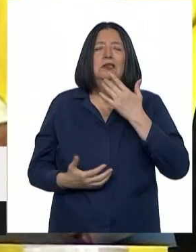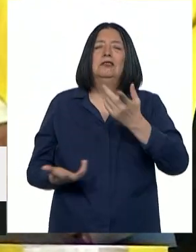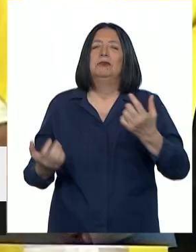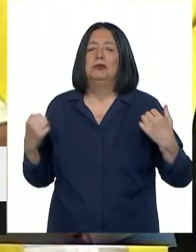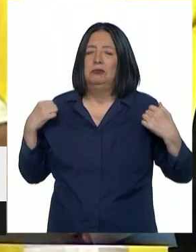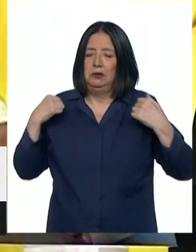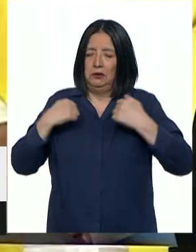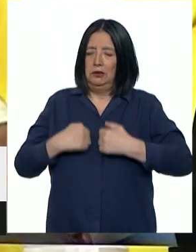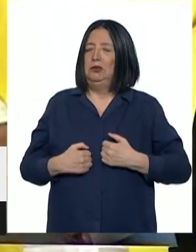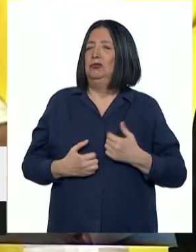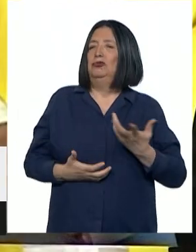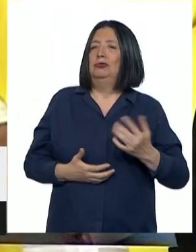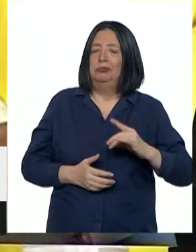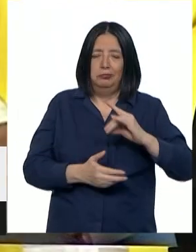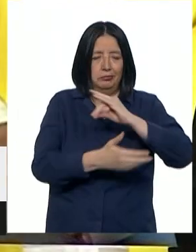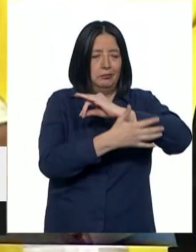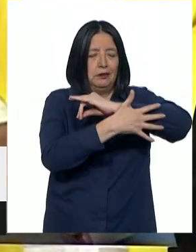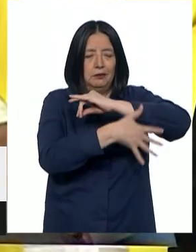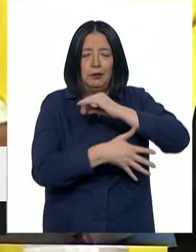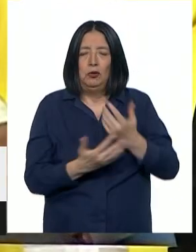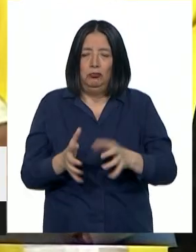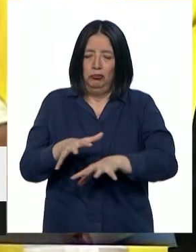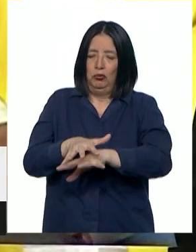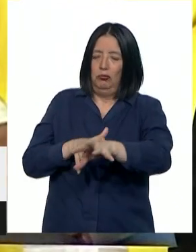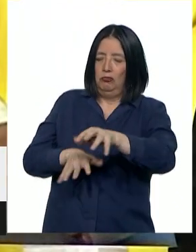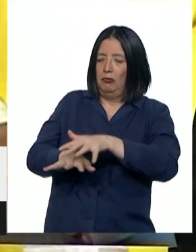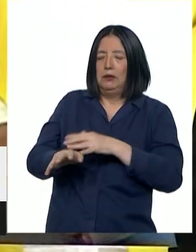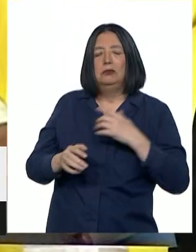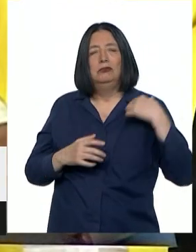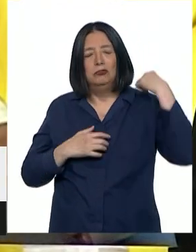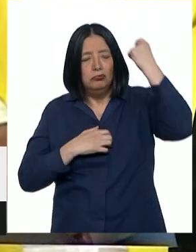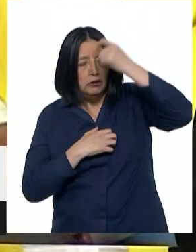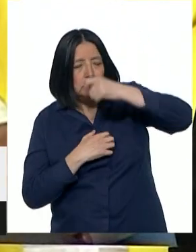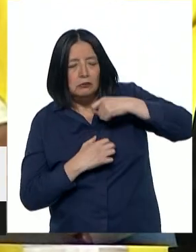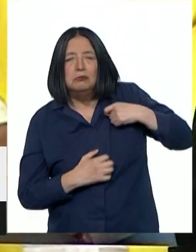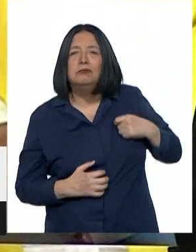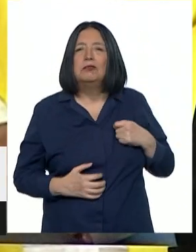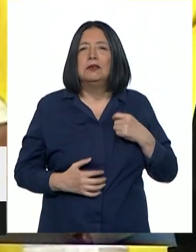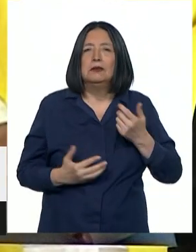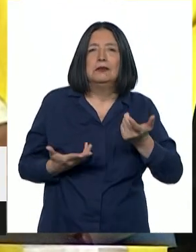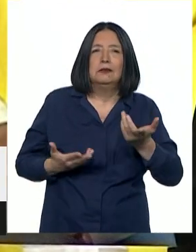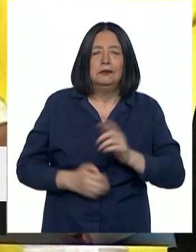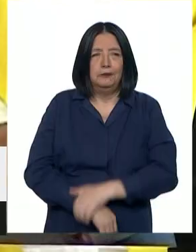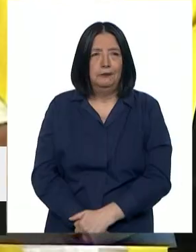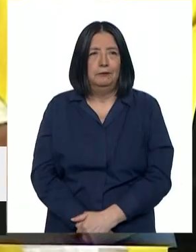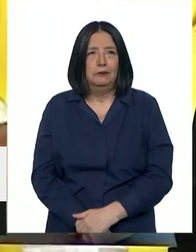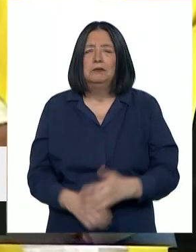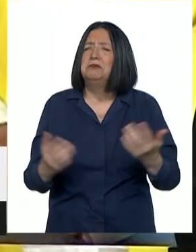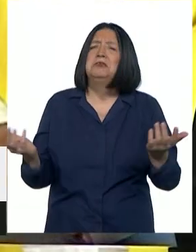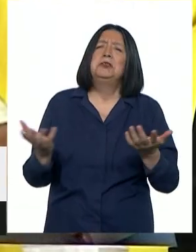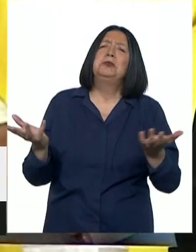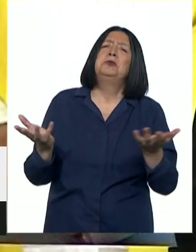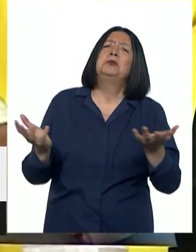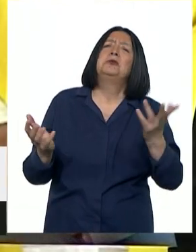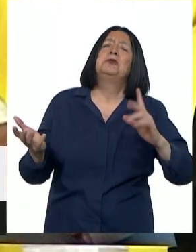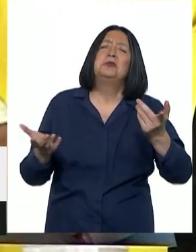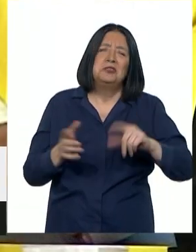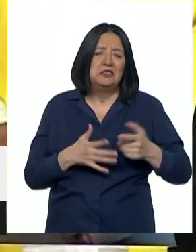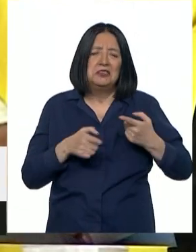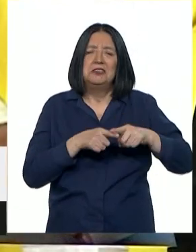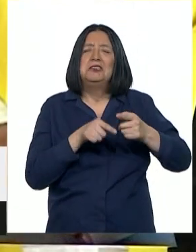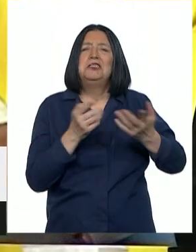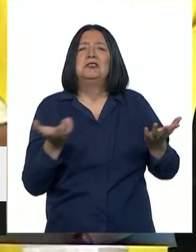una chompa de alpaca, unos guantes de alpaca, una bufanda de alpaca? ¿Y de dónde viene esa fibra